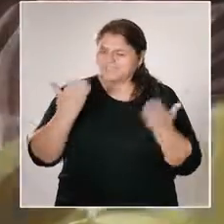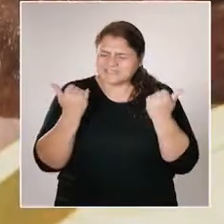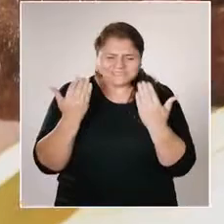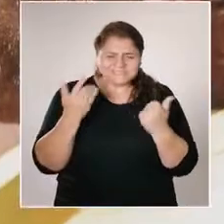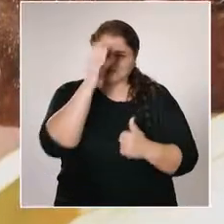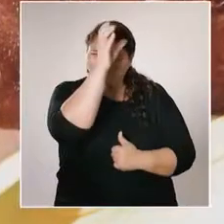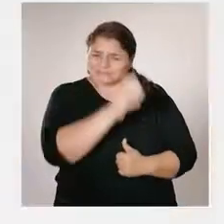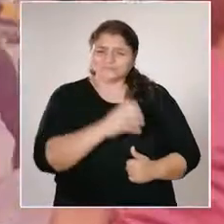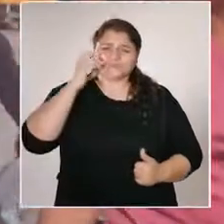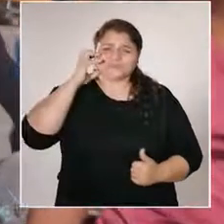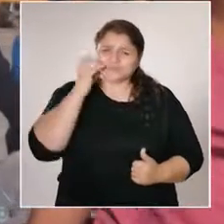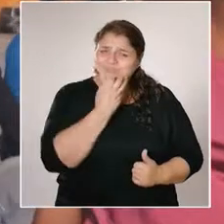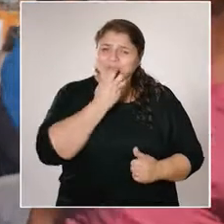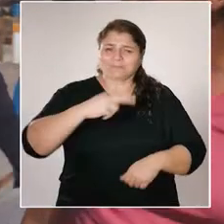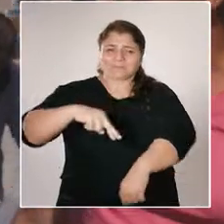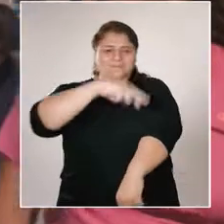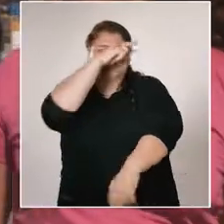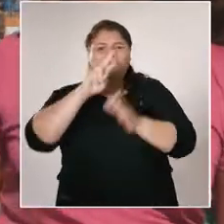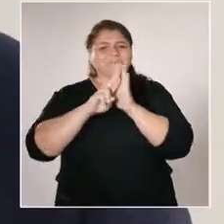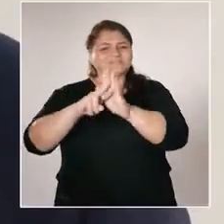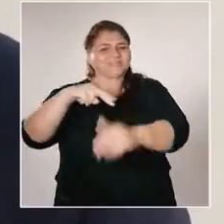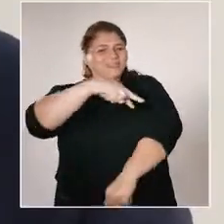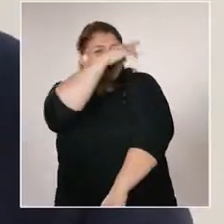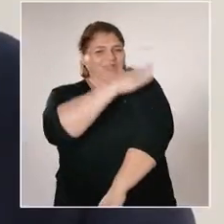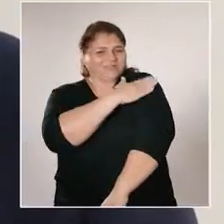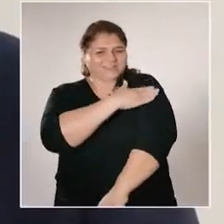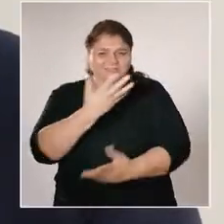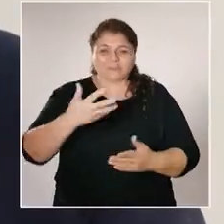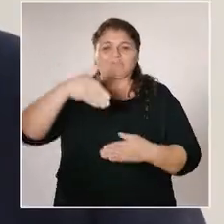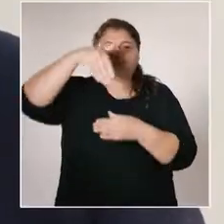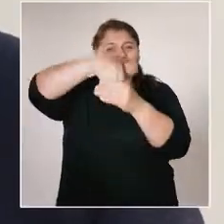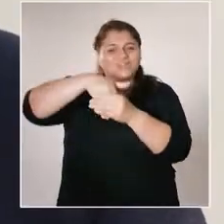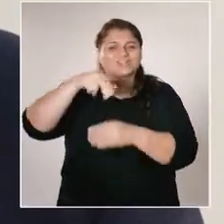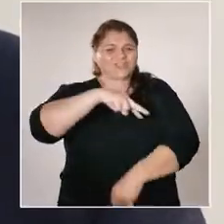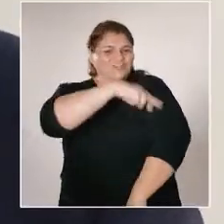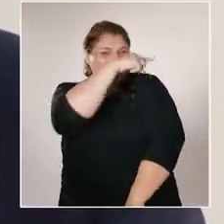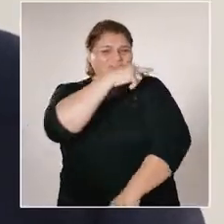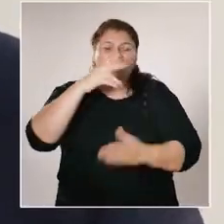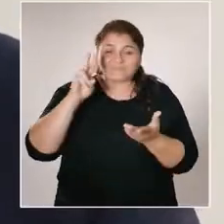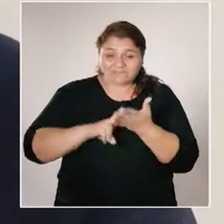Hugo Gutiérrez para representar al norte. Vota por un nortino de verdad.